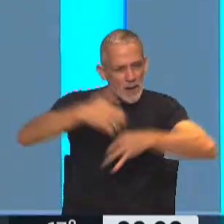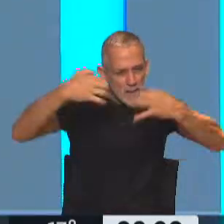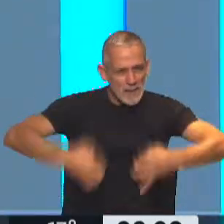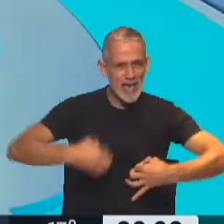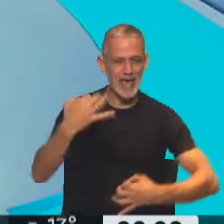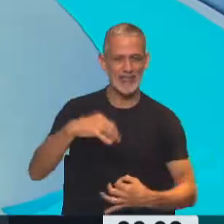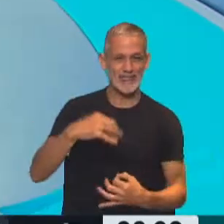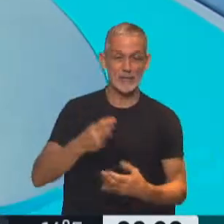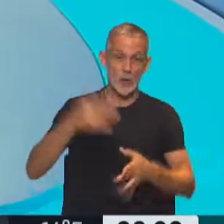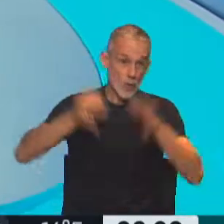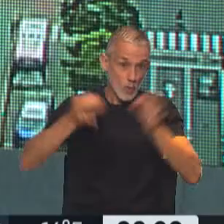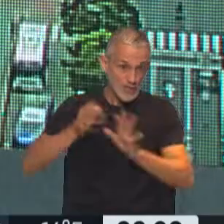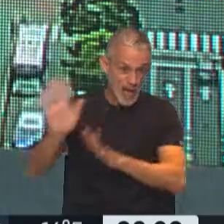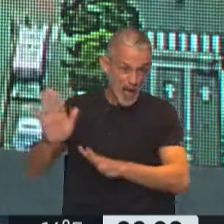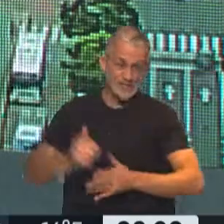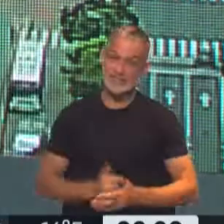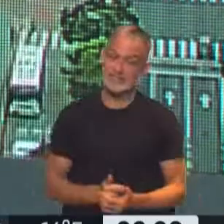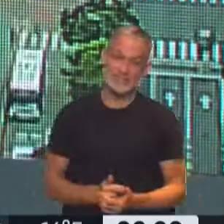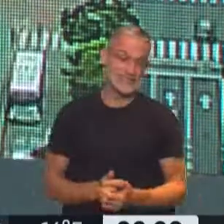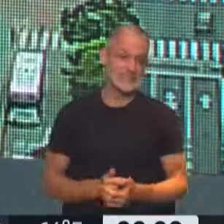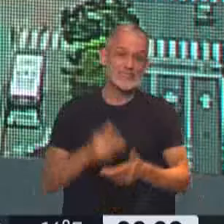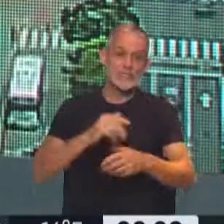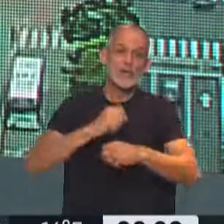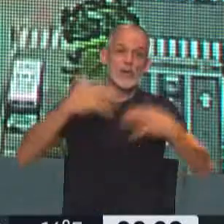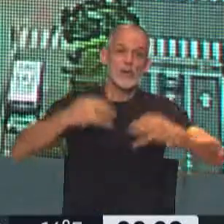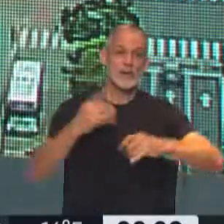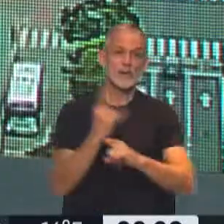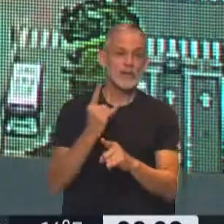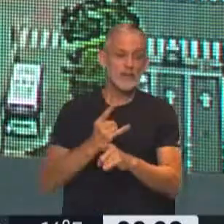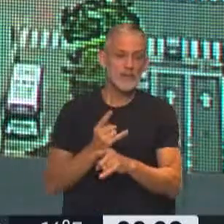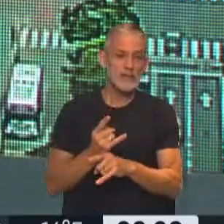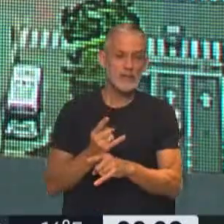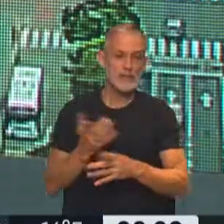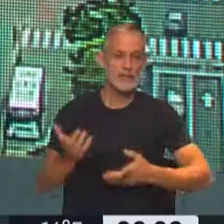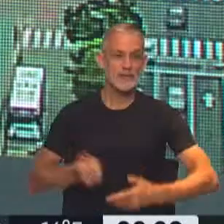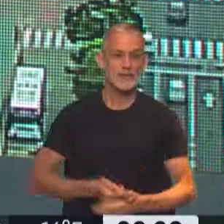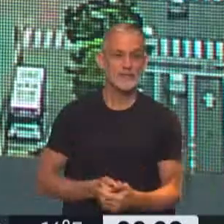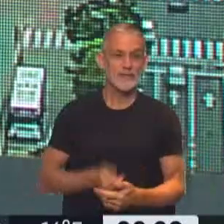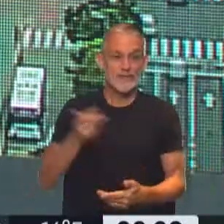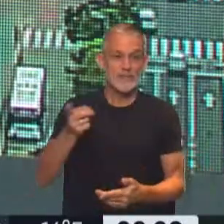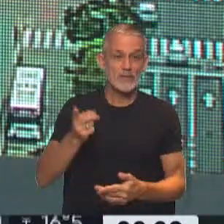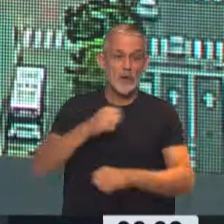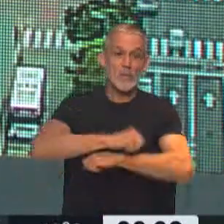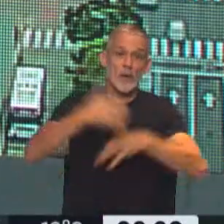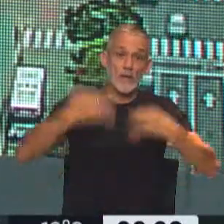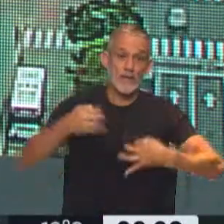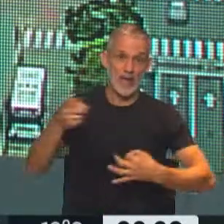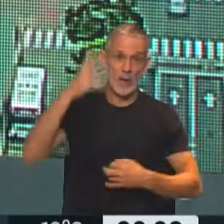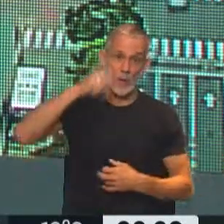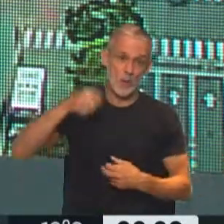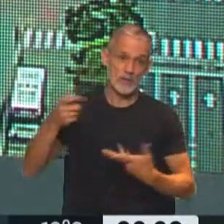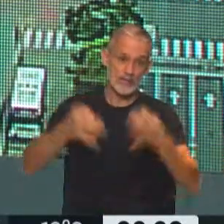Con esta justicia me parece que hay que portarse bien siempre porque siempre hay que portarse bien, pero hay que portarse bien de verdad, me parece,